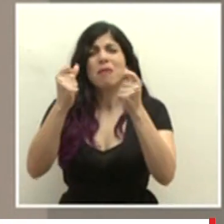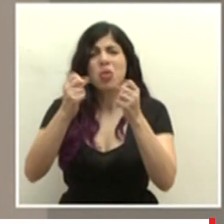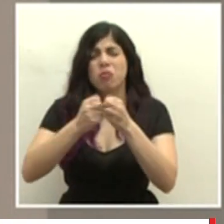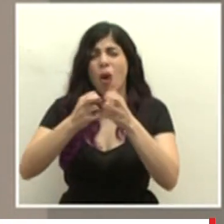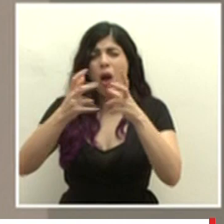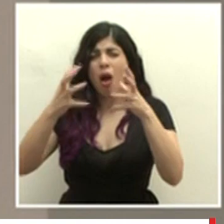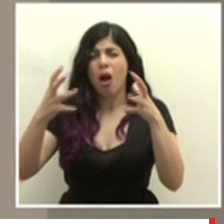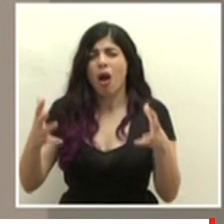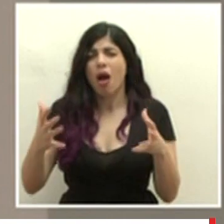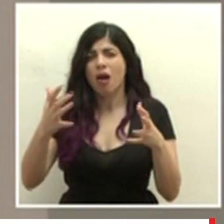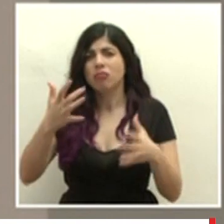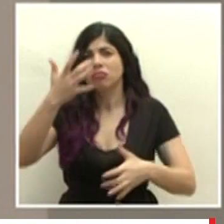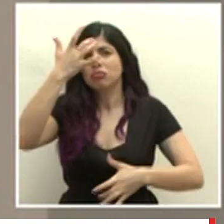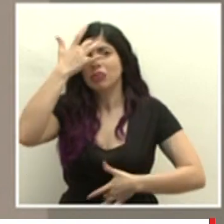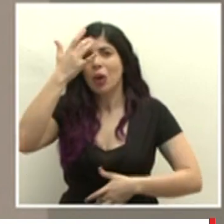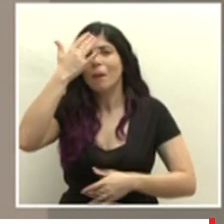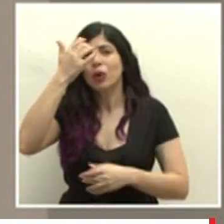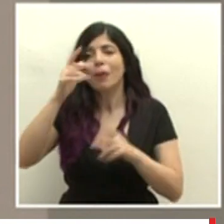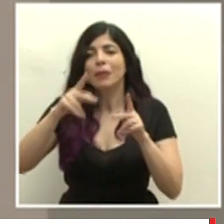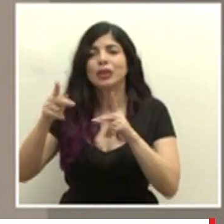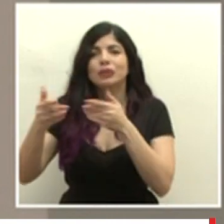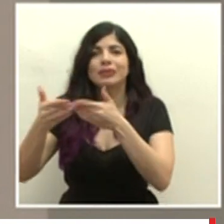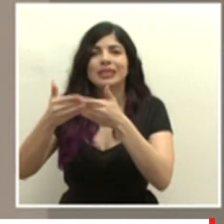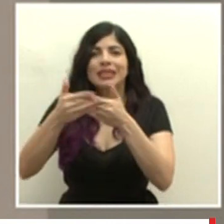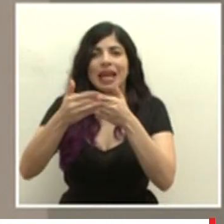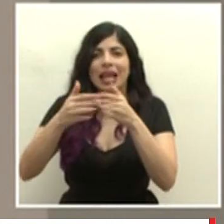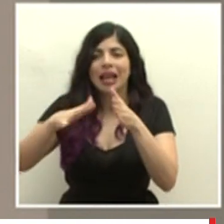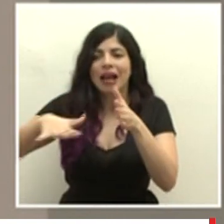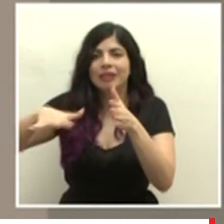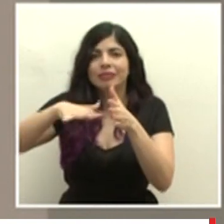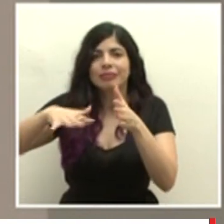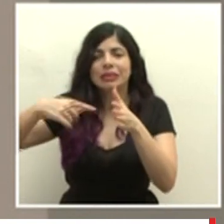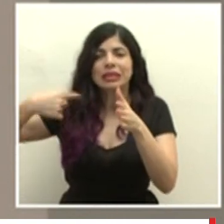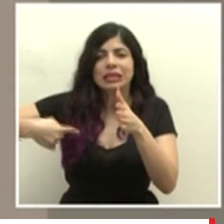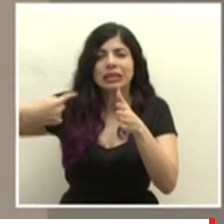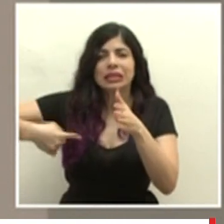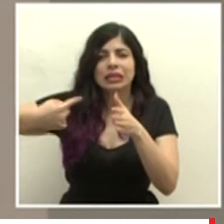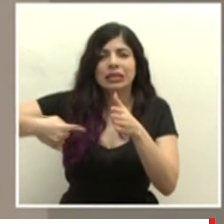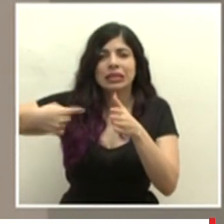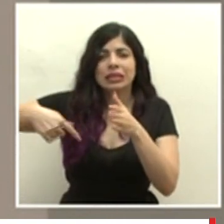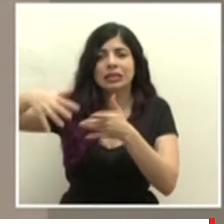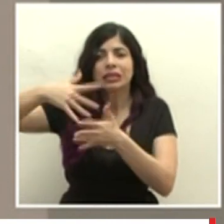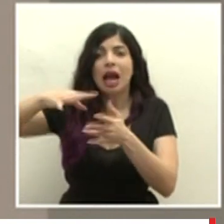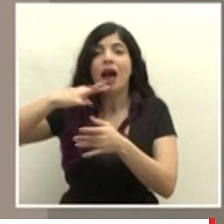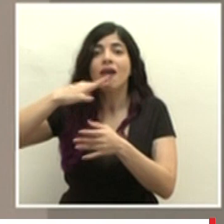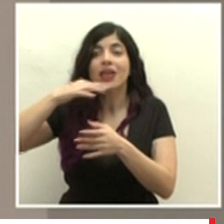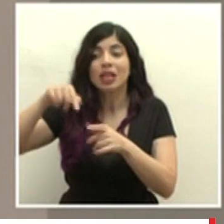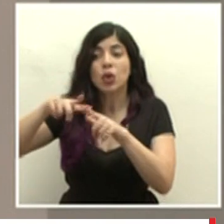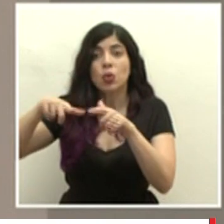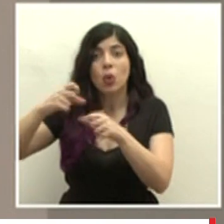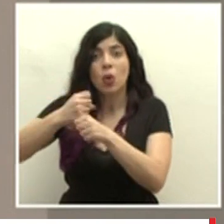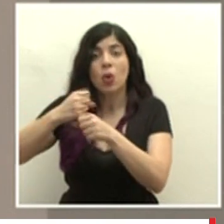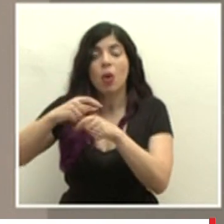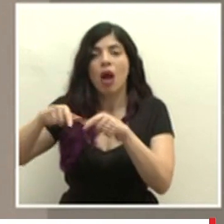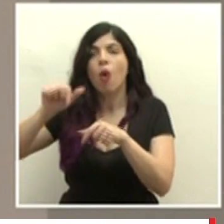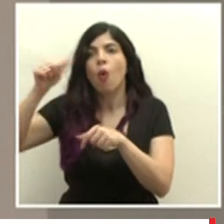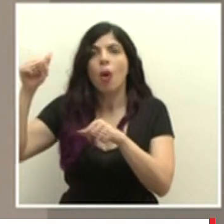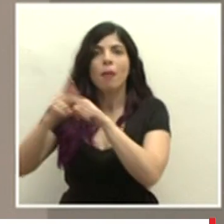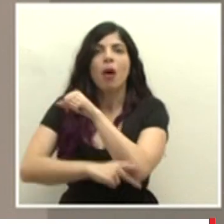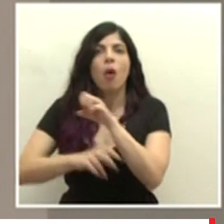las condiciones de cercanía eventual y de estar constantemente hablando, porque esa es